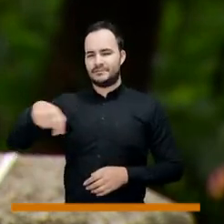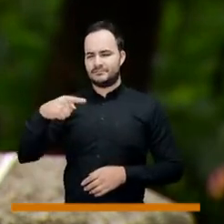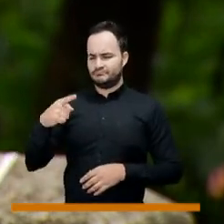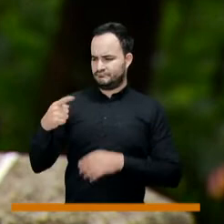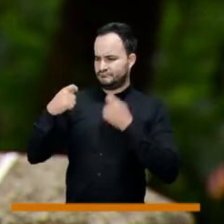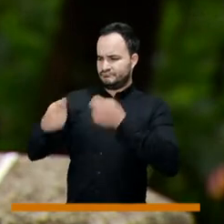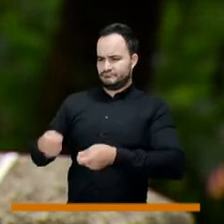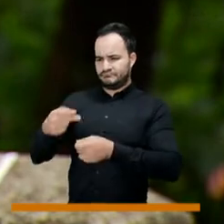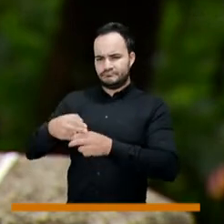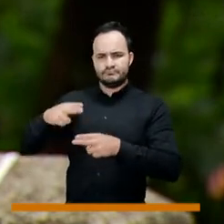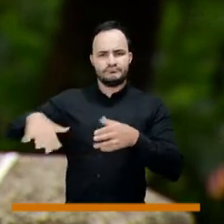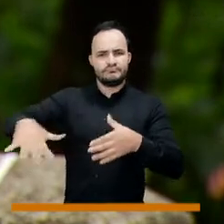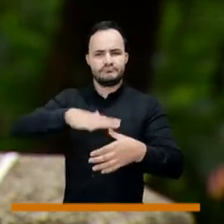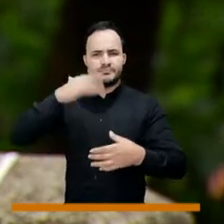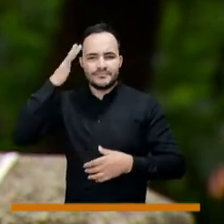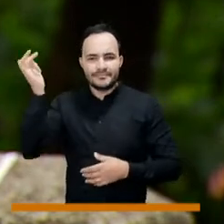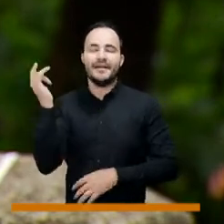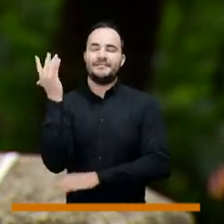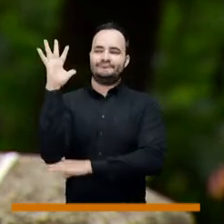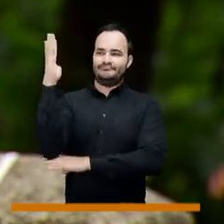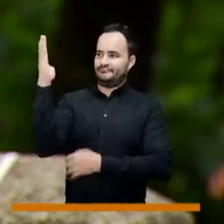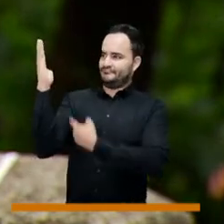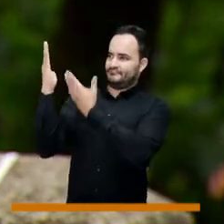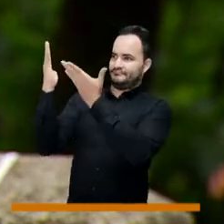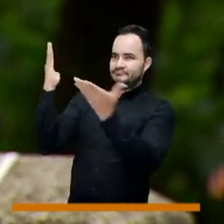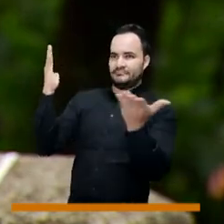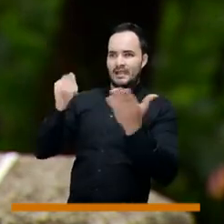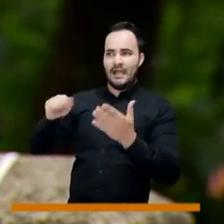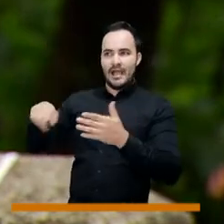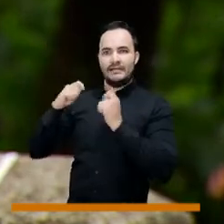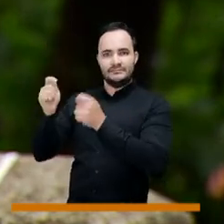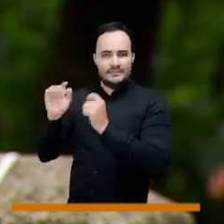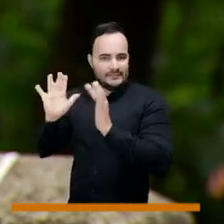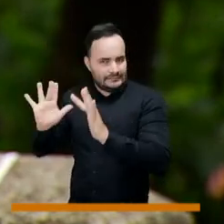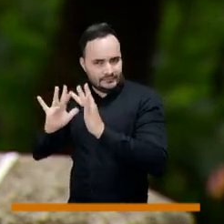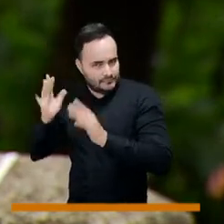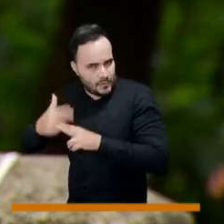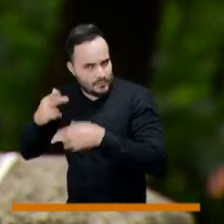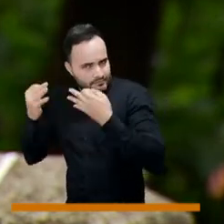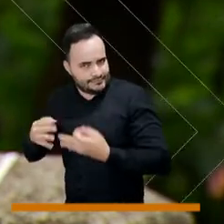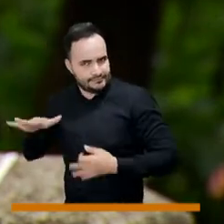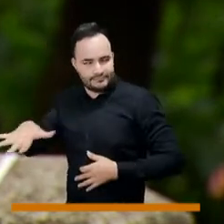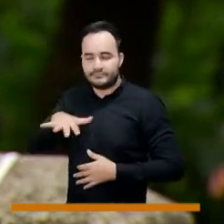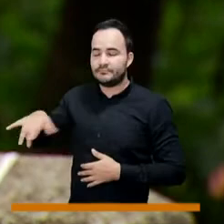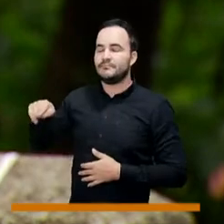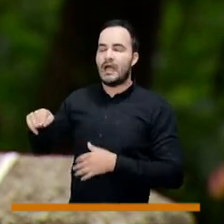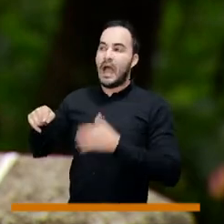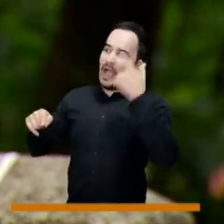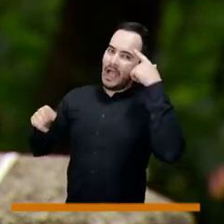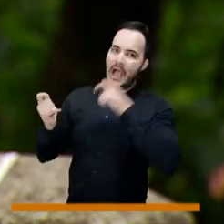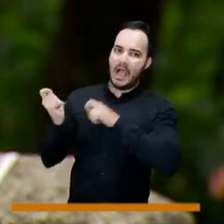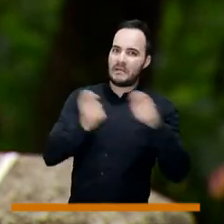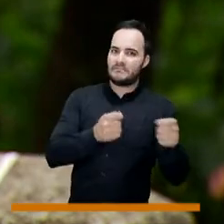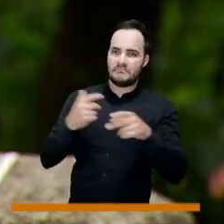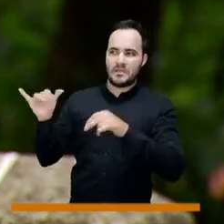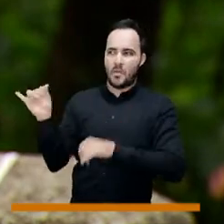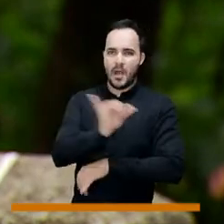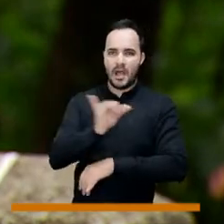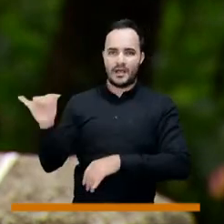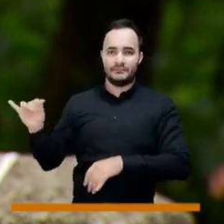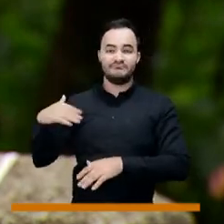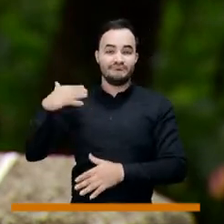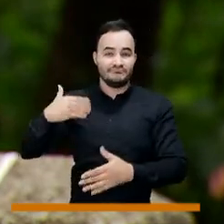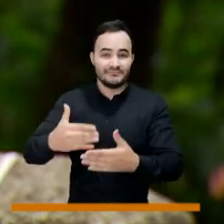que prácticamente ha desaparecido del entorno y la comunidad trata de recuperar por mantener su identidad.